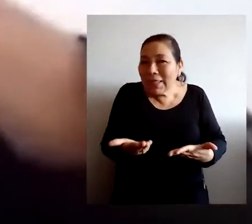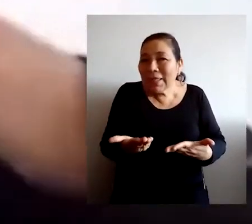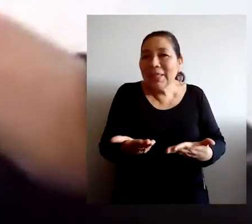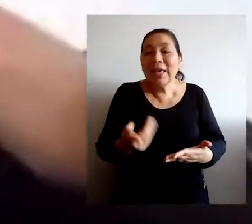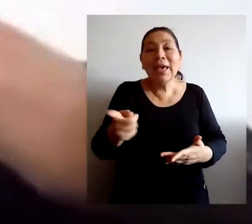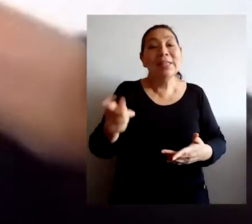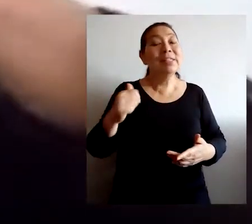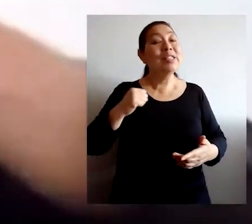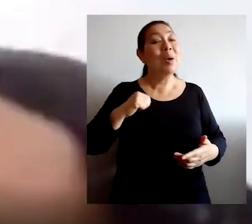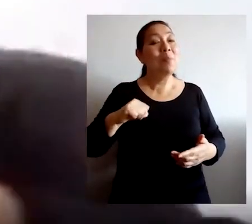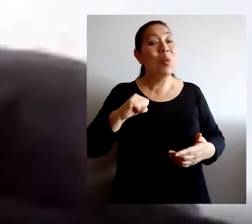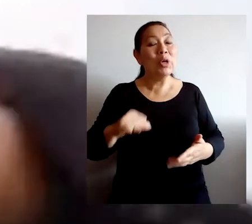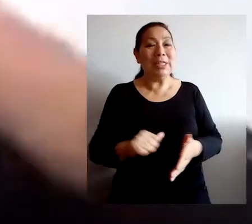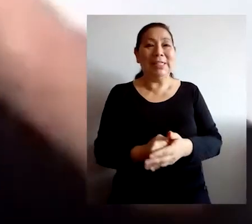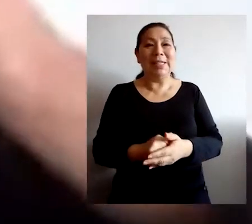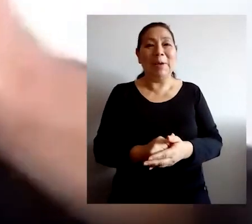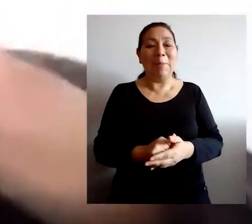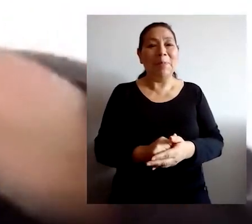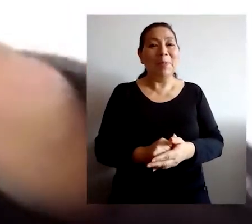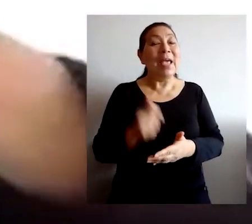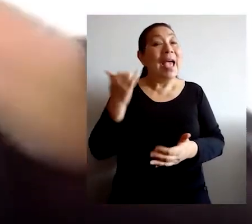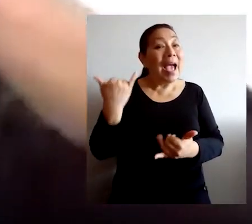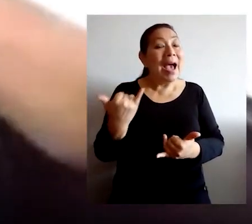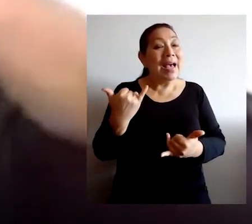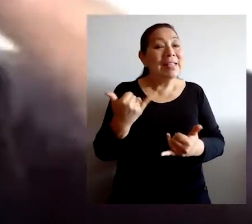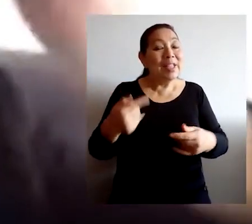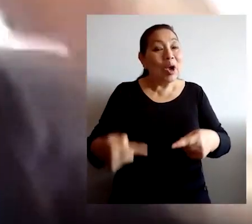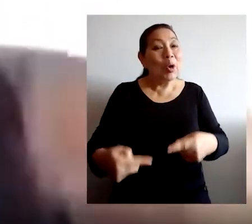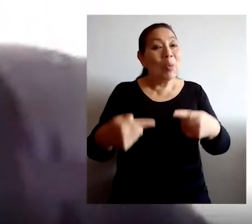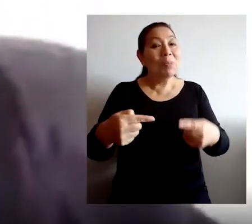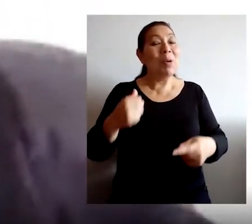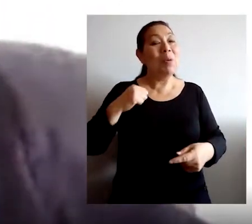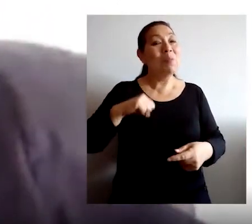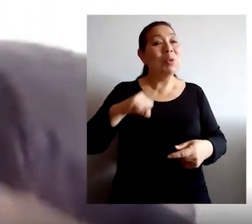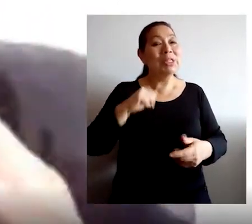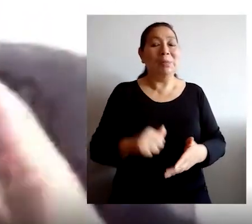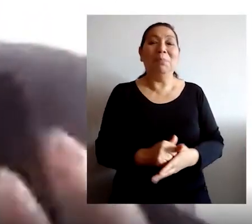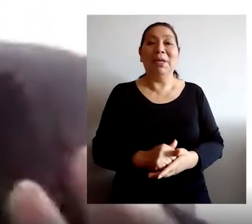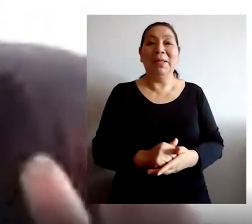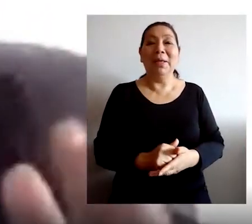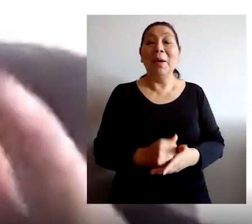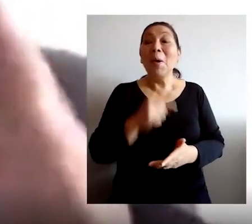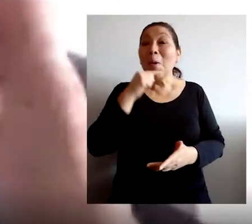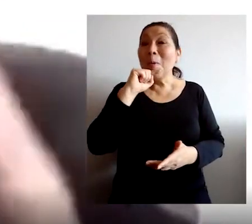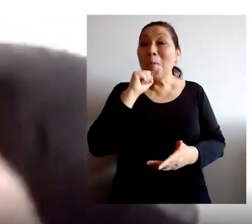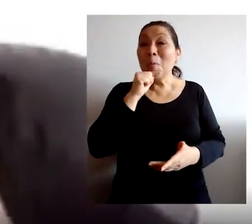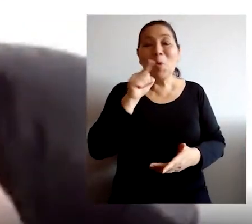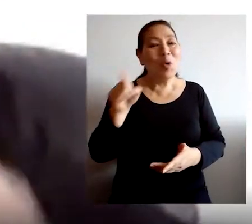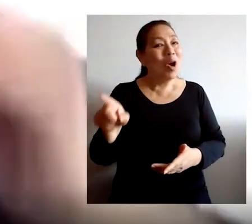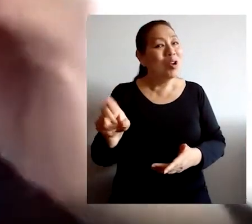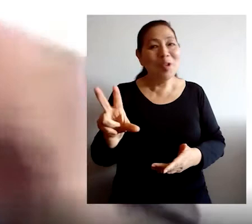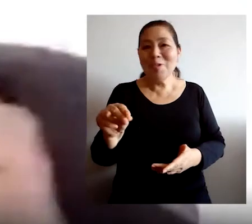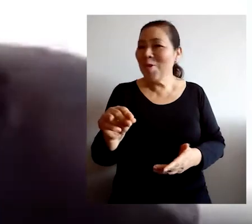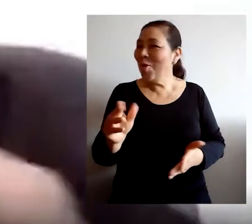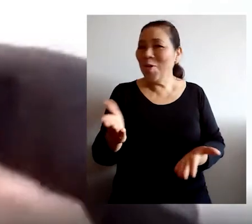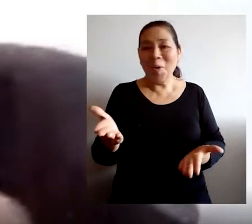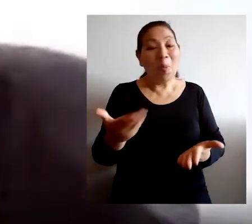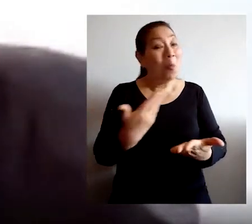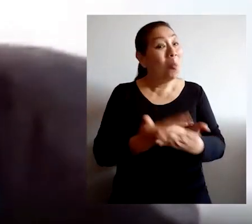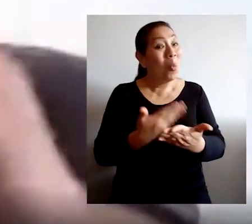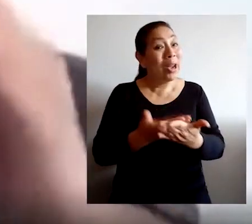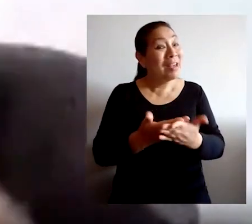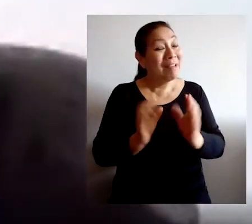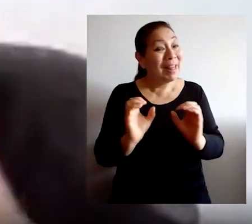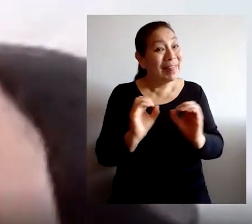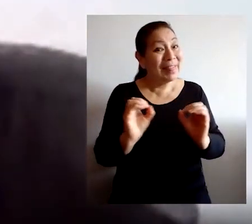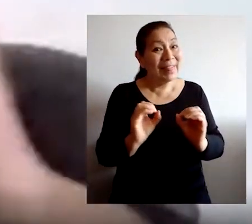dicha municipalidad, a esa competencia de la municipalidad. La señora no prueba que